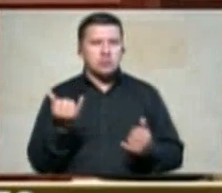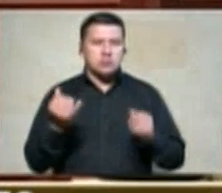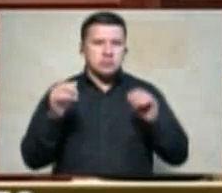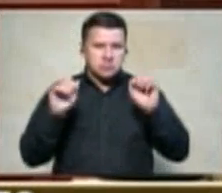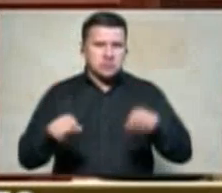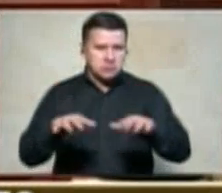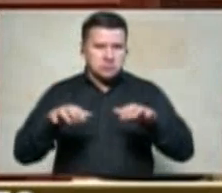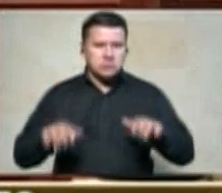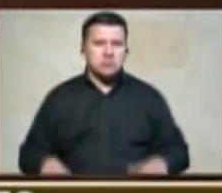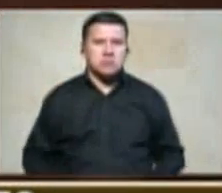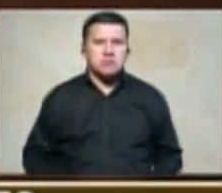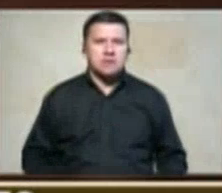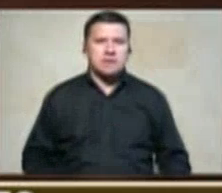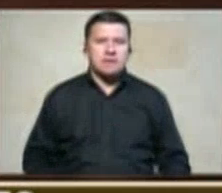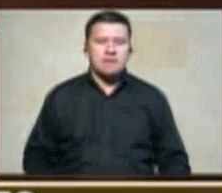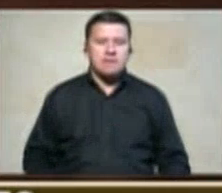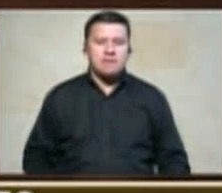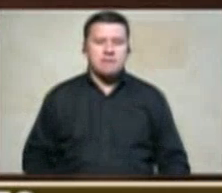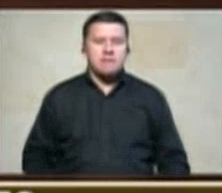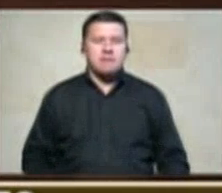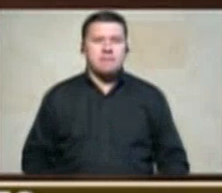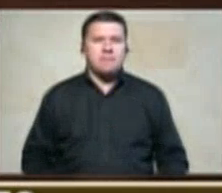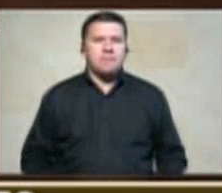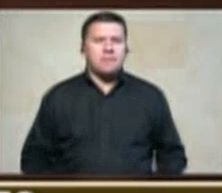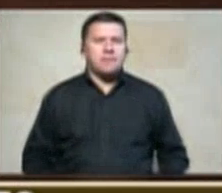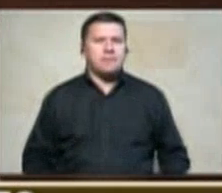favor. Gracias, presidente.